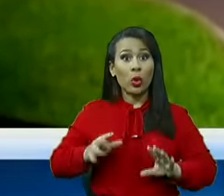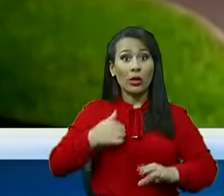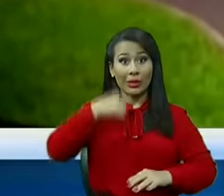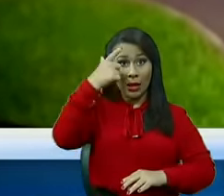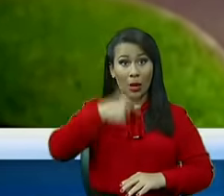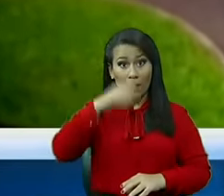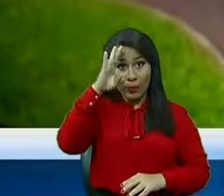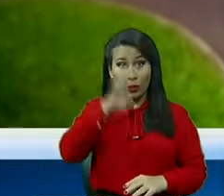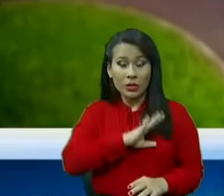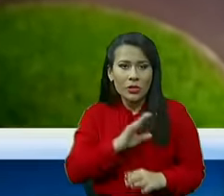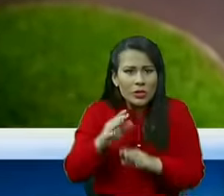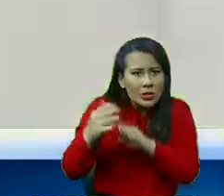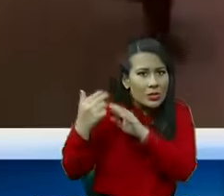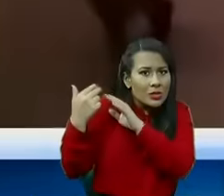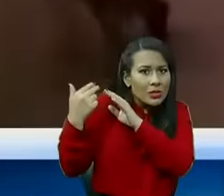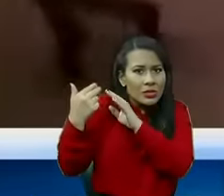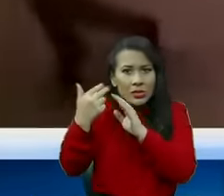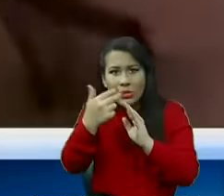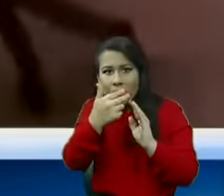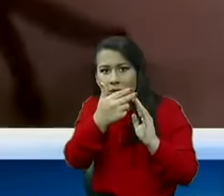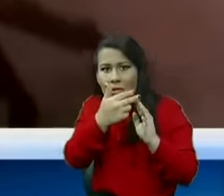logra esquivar los